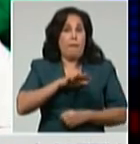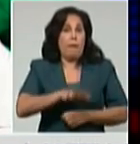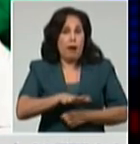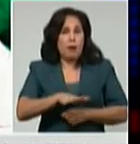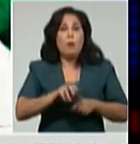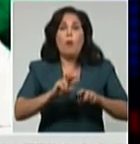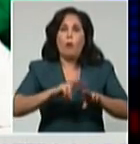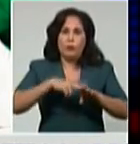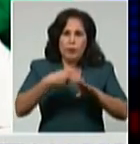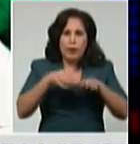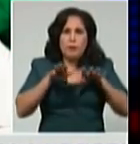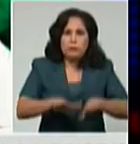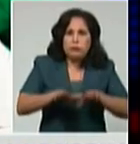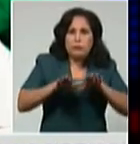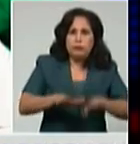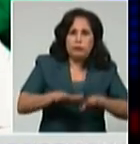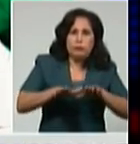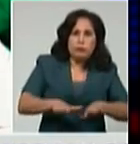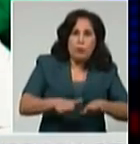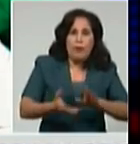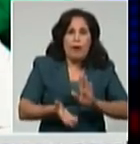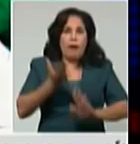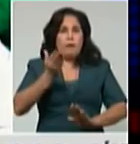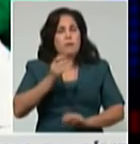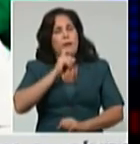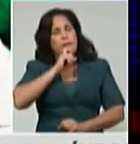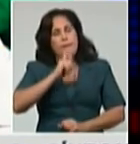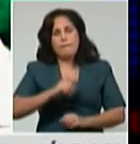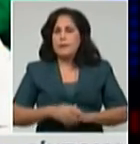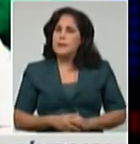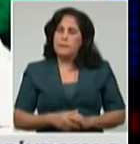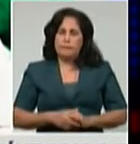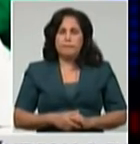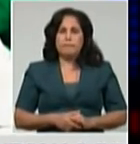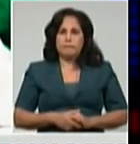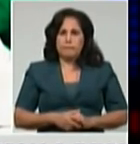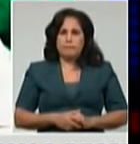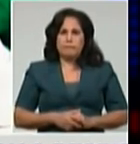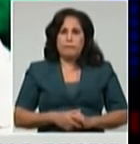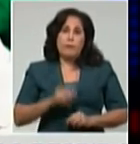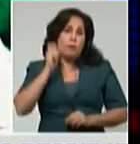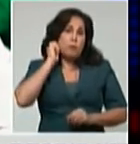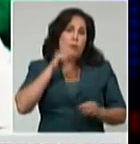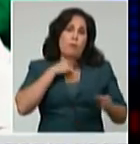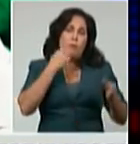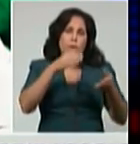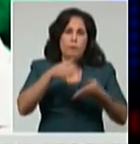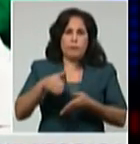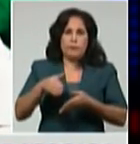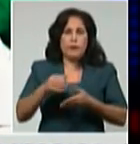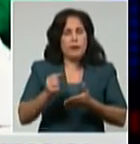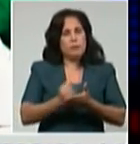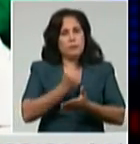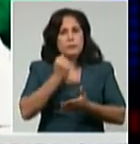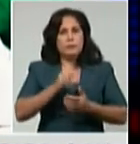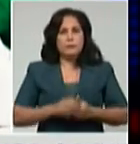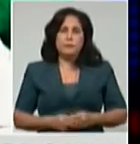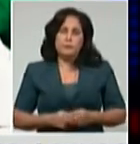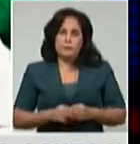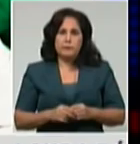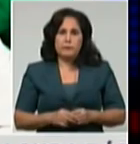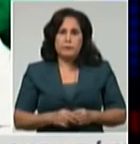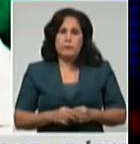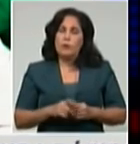reanimación, pero lamentablemente no fue posible su recuperación y falleció. Damos